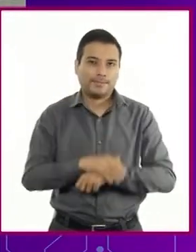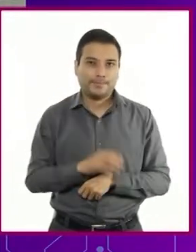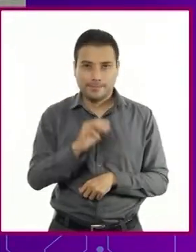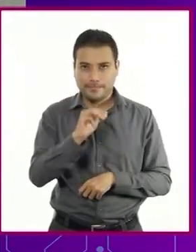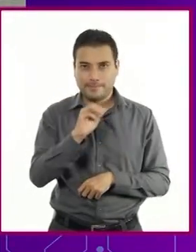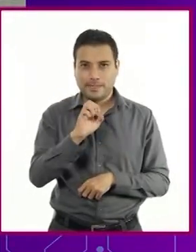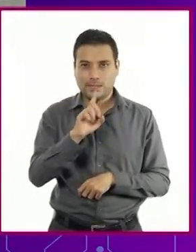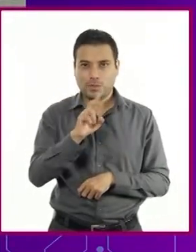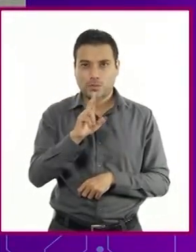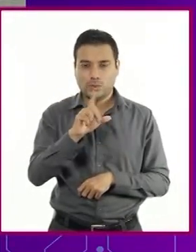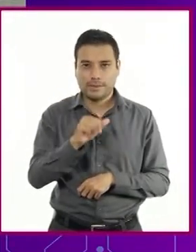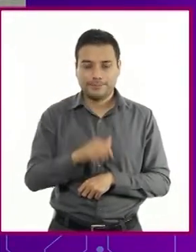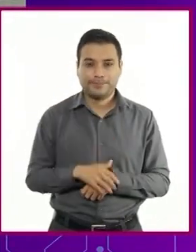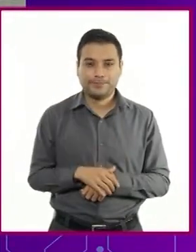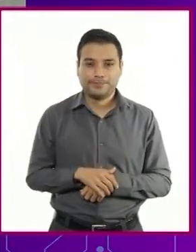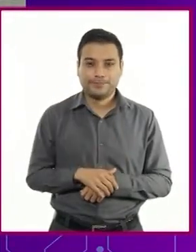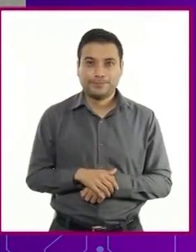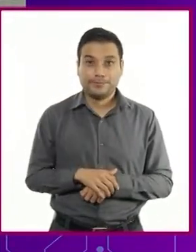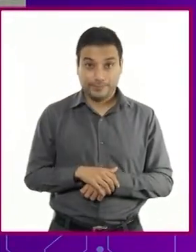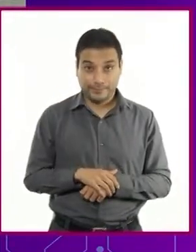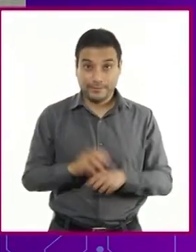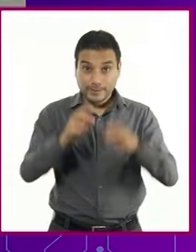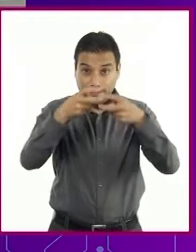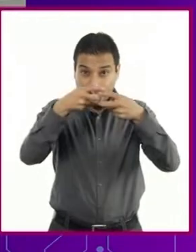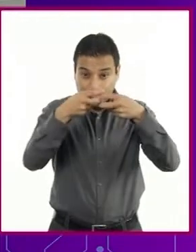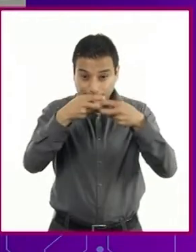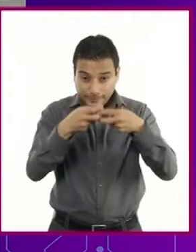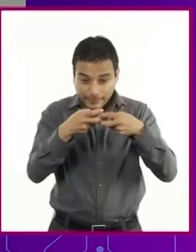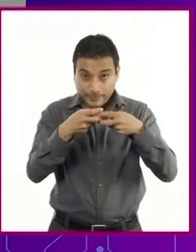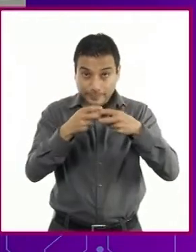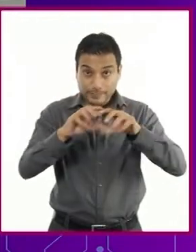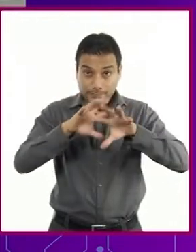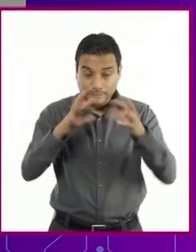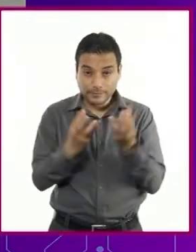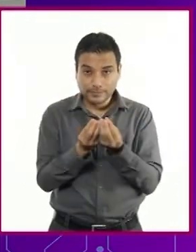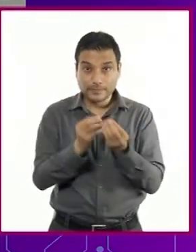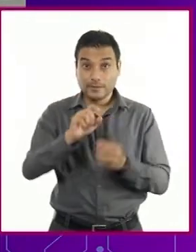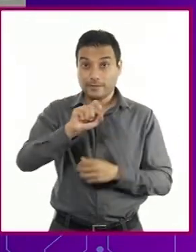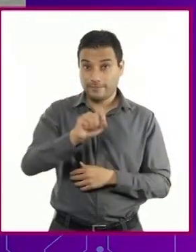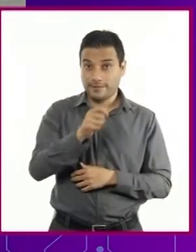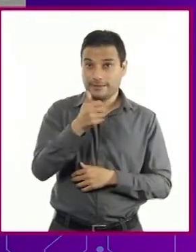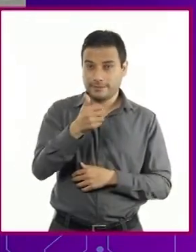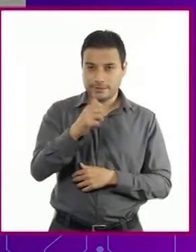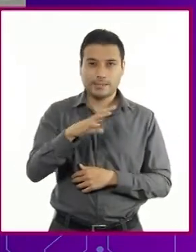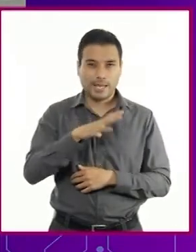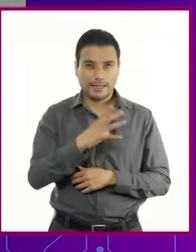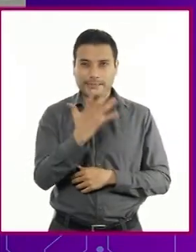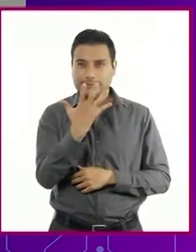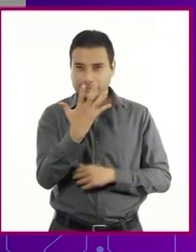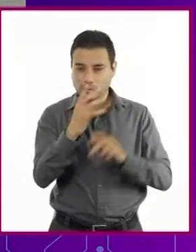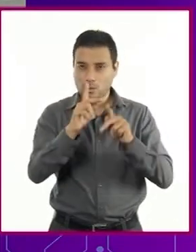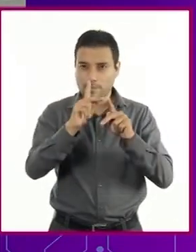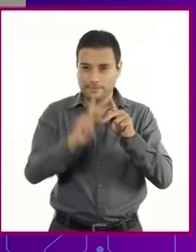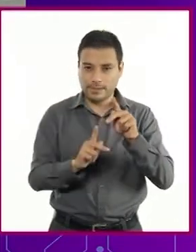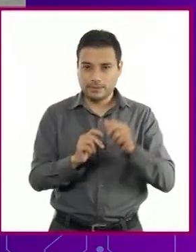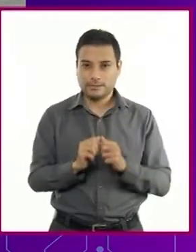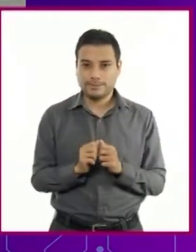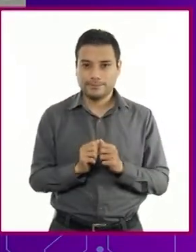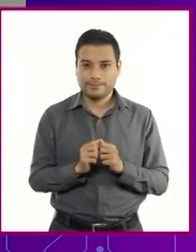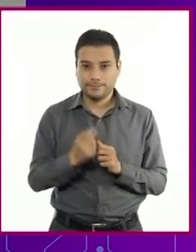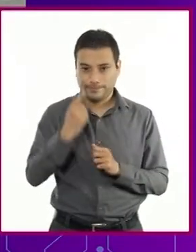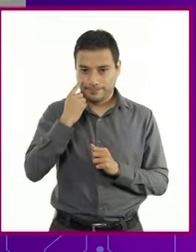La columna vertebral está formada por 26 vértebras, dividida en 5 zonas: cervical,